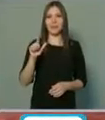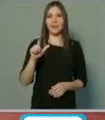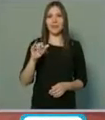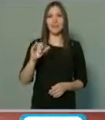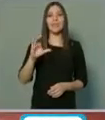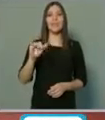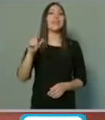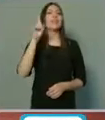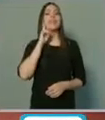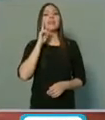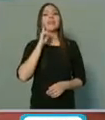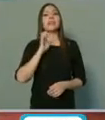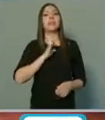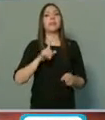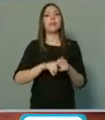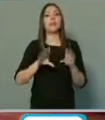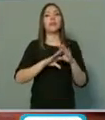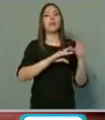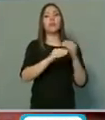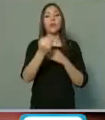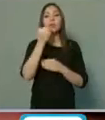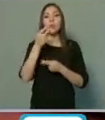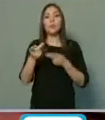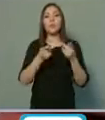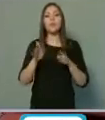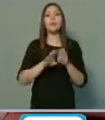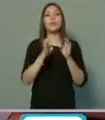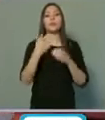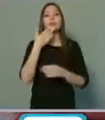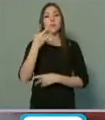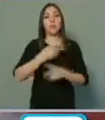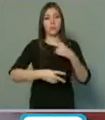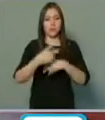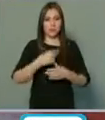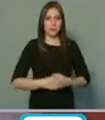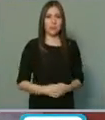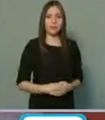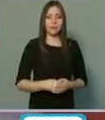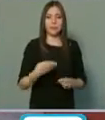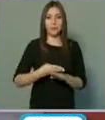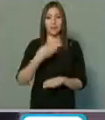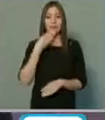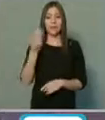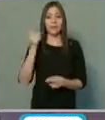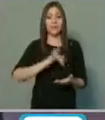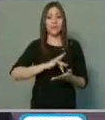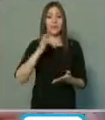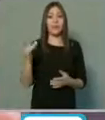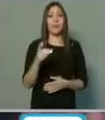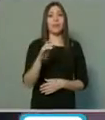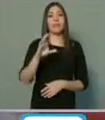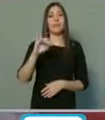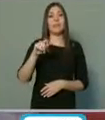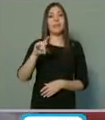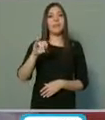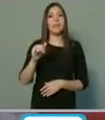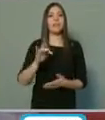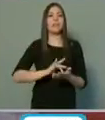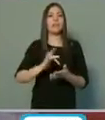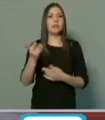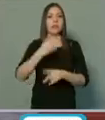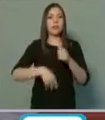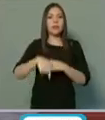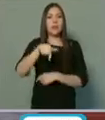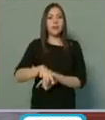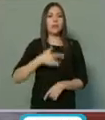Ramírez Huerta, nuestra nutrióloga. ¿Cómo estás? Bienvenida. Hola. Muy bien, mi querida Cintia, muchas gracias. Gracias por estar aquí con todos ustedes. Estoy